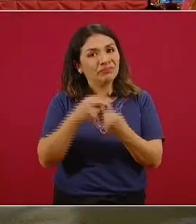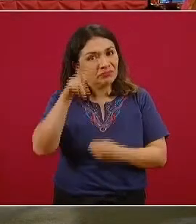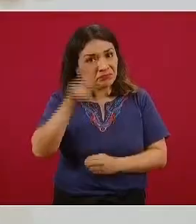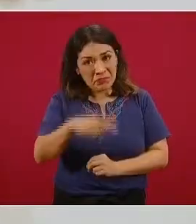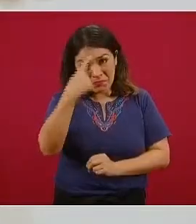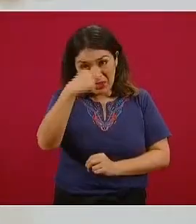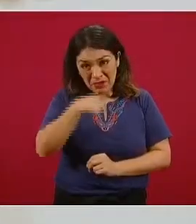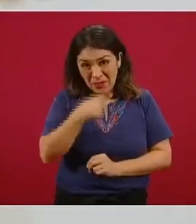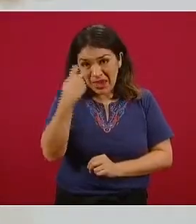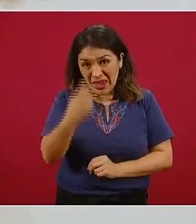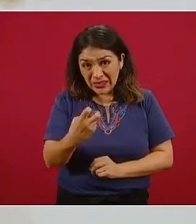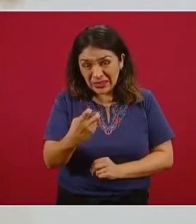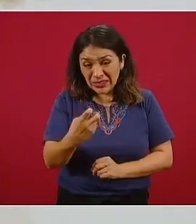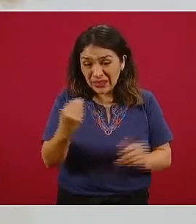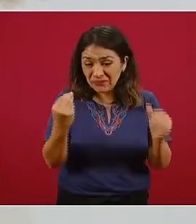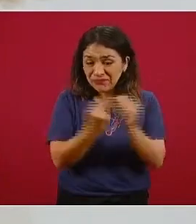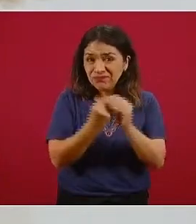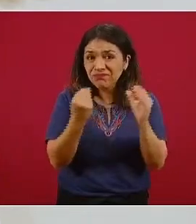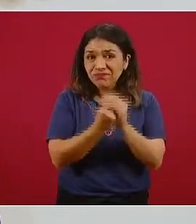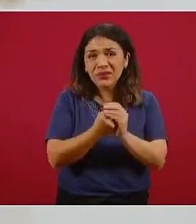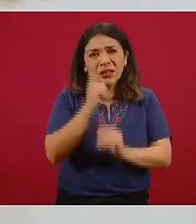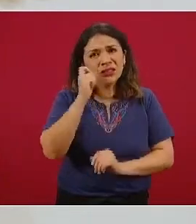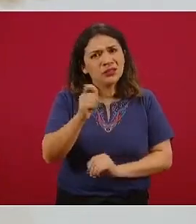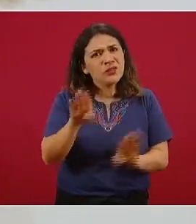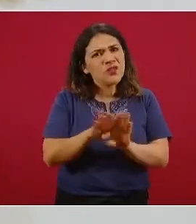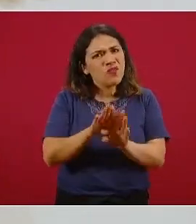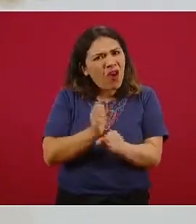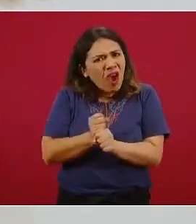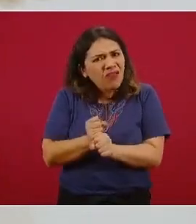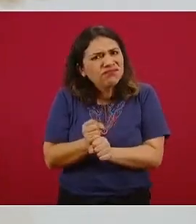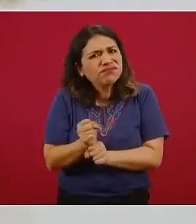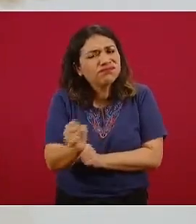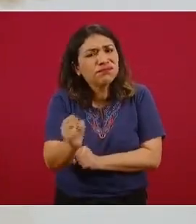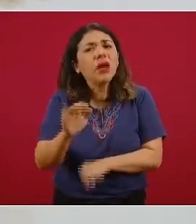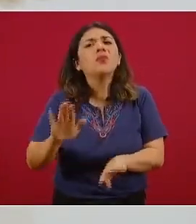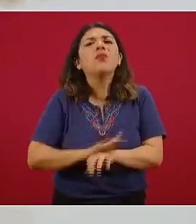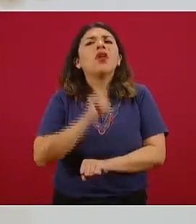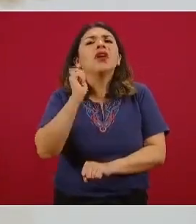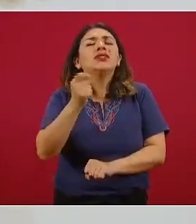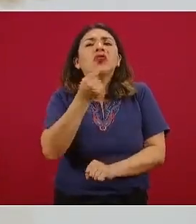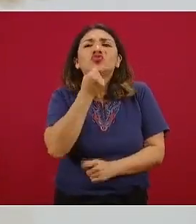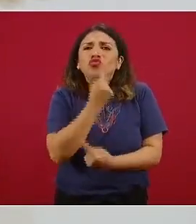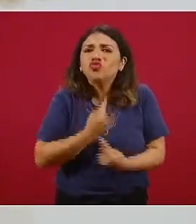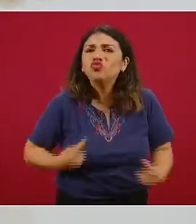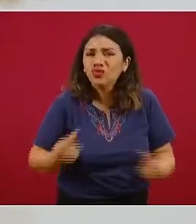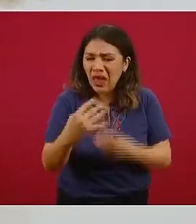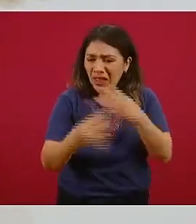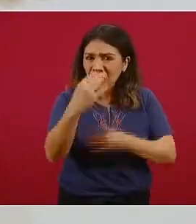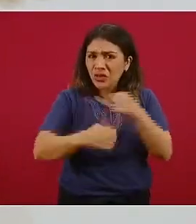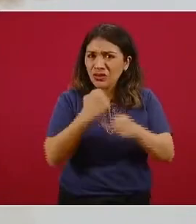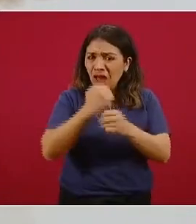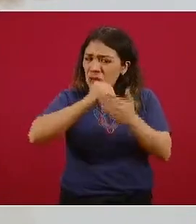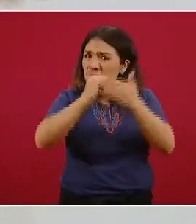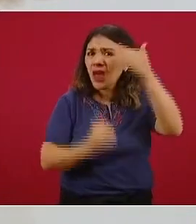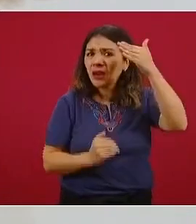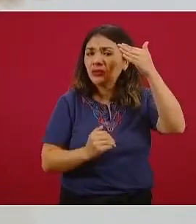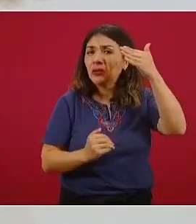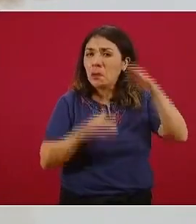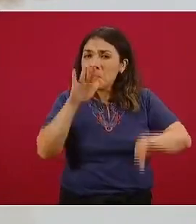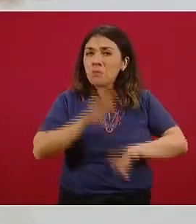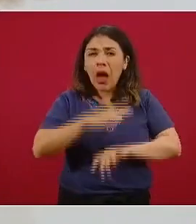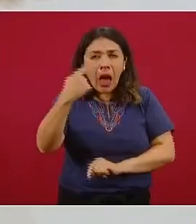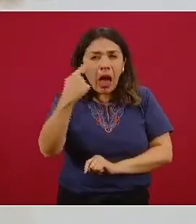para mí este es un caso de crueldad, porque estamos hablando de niñas menores de 14 que en